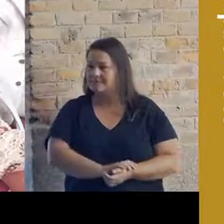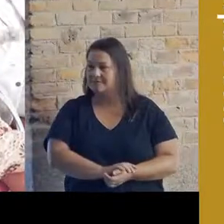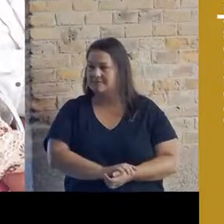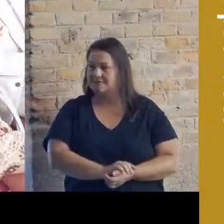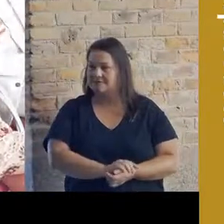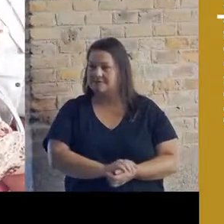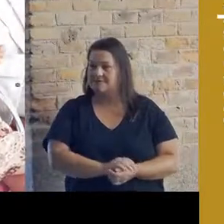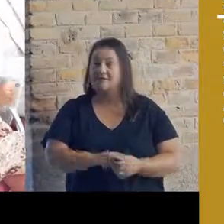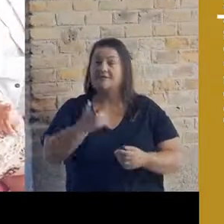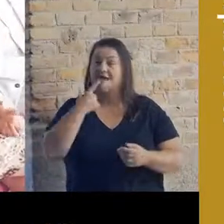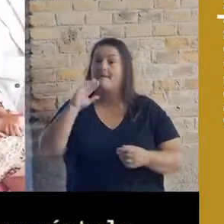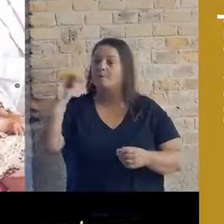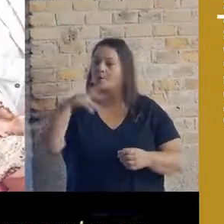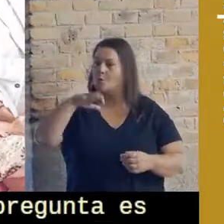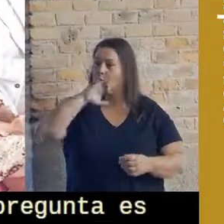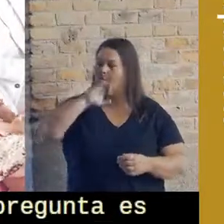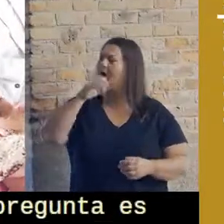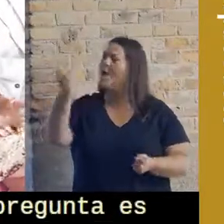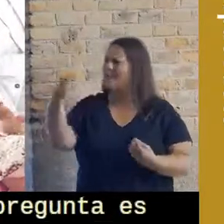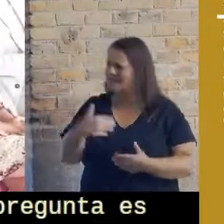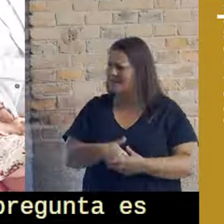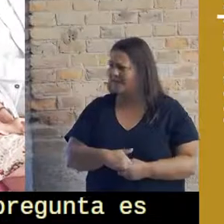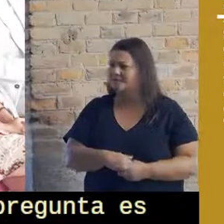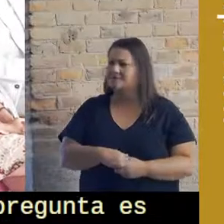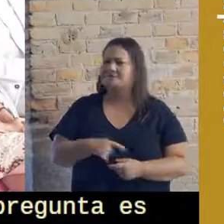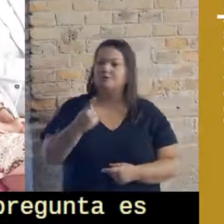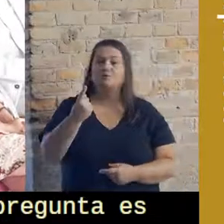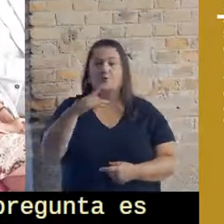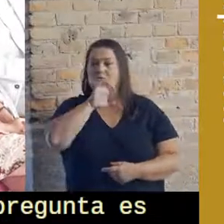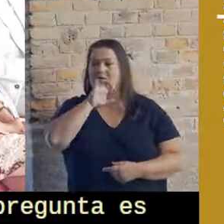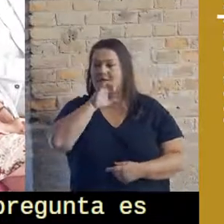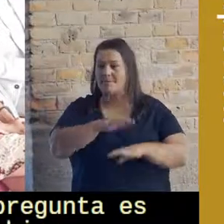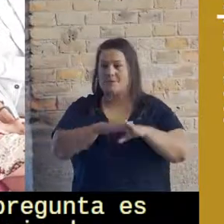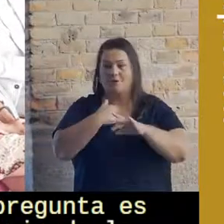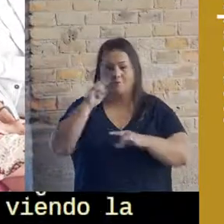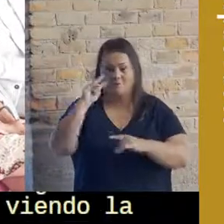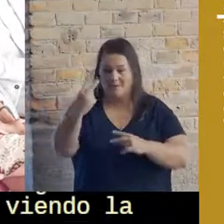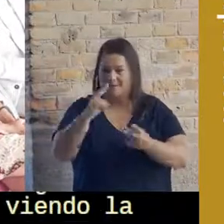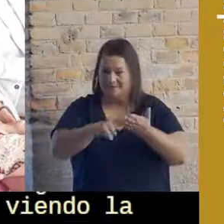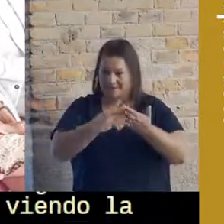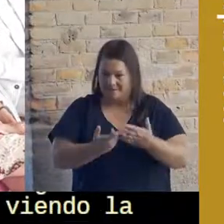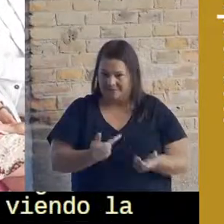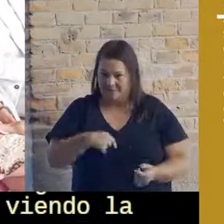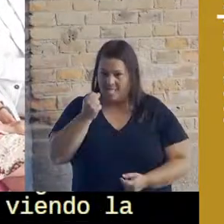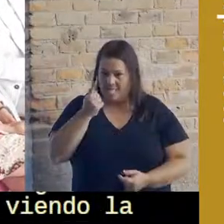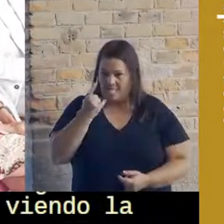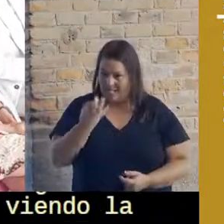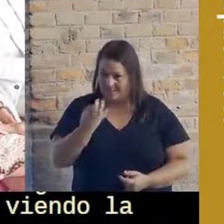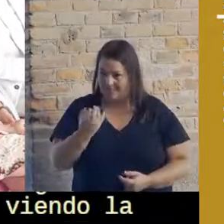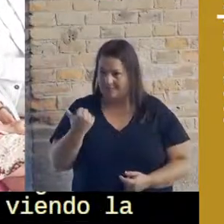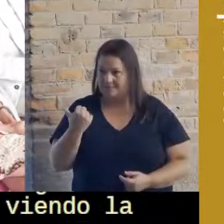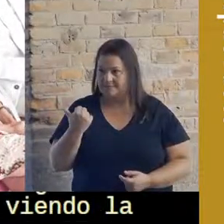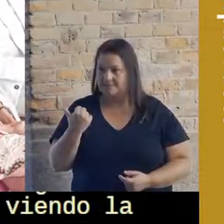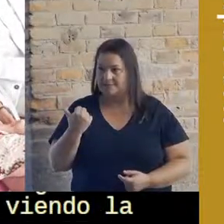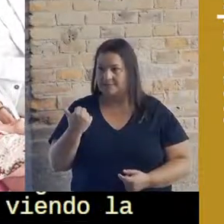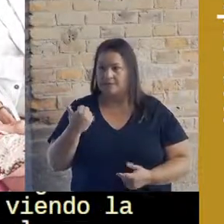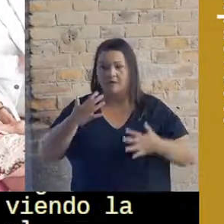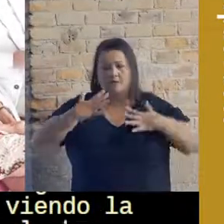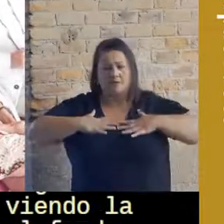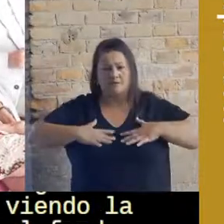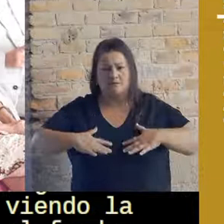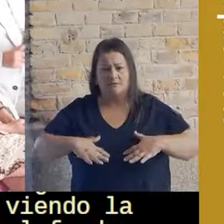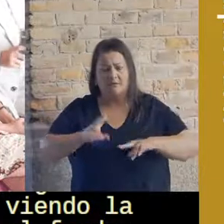ya no pregunta es curiosidad Cuéntame sí Una curiosidad no es no que yo estaba viendo las intérpretes y me he dado cuenta que salen con el